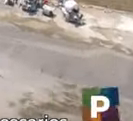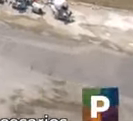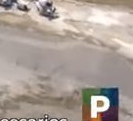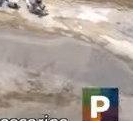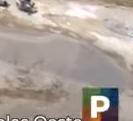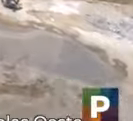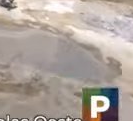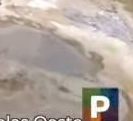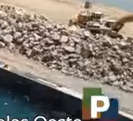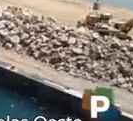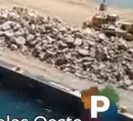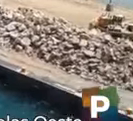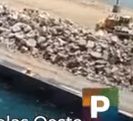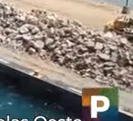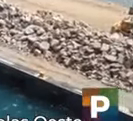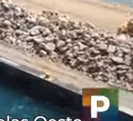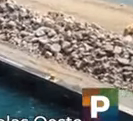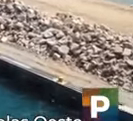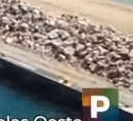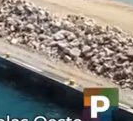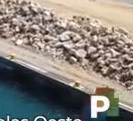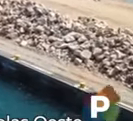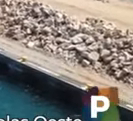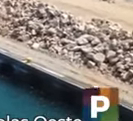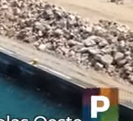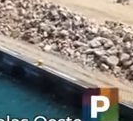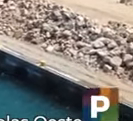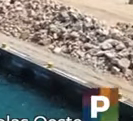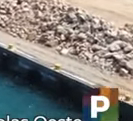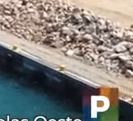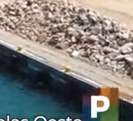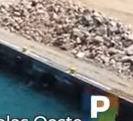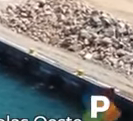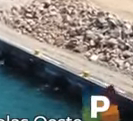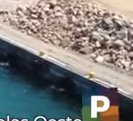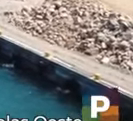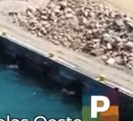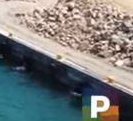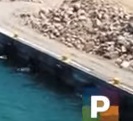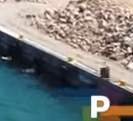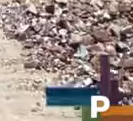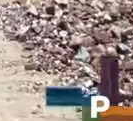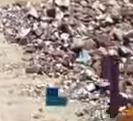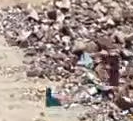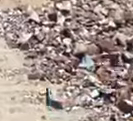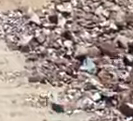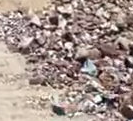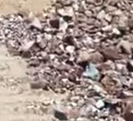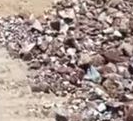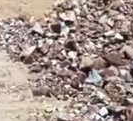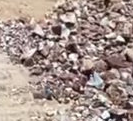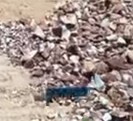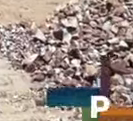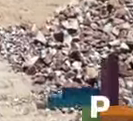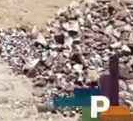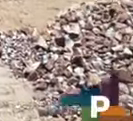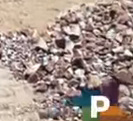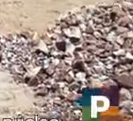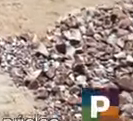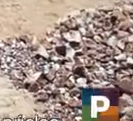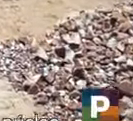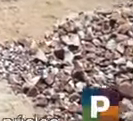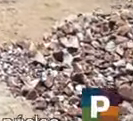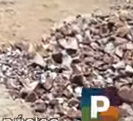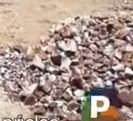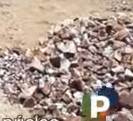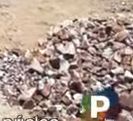elementos necesarios para la construcción de 1.6 kilómetros del rompeolas oeste. En el acopio y selección de piedras,